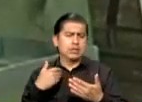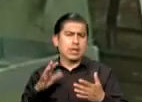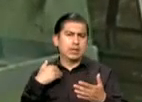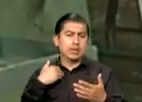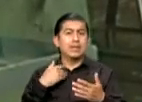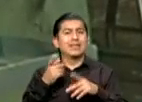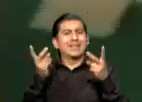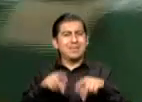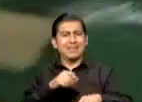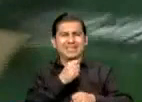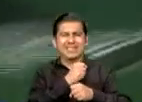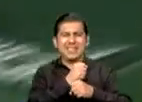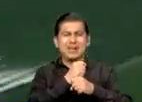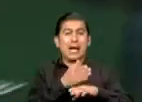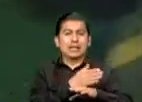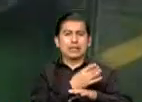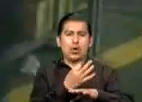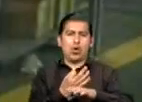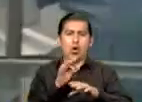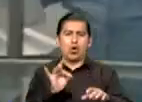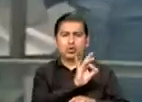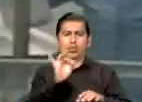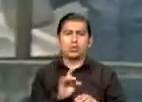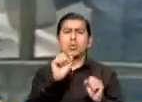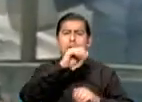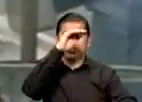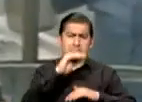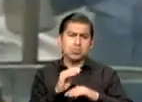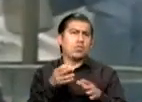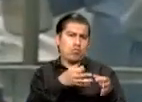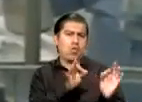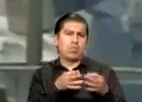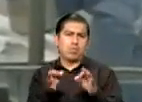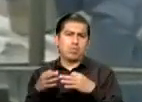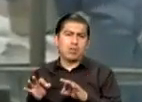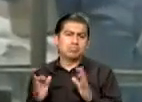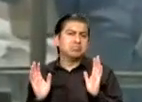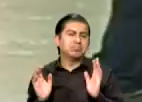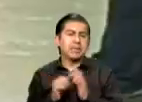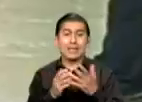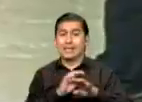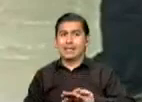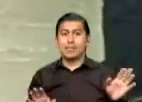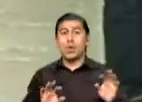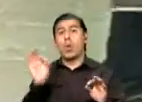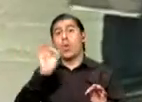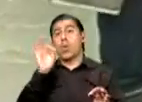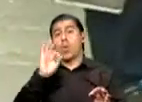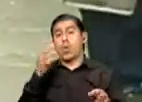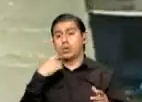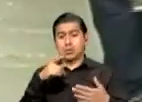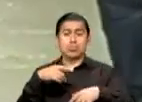jornada de trabajo que se establecieron en la ley humanitaria. Otra de las acciones del gobierno para incentivar la creación de trabajo fue la ampliación